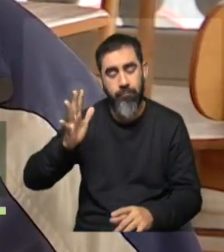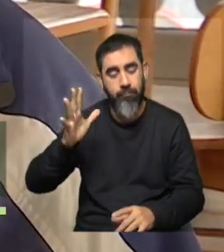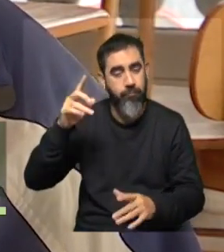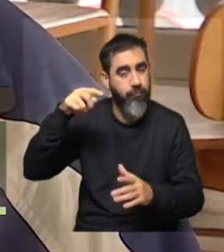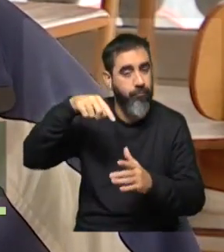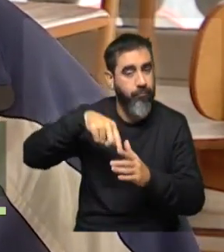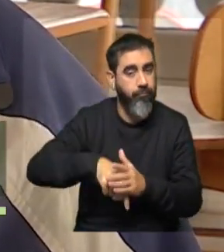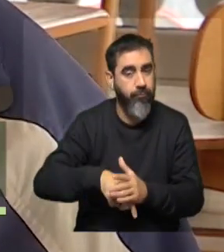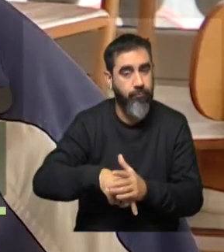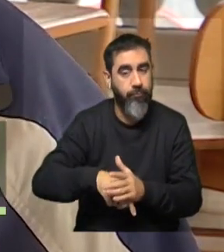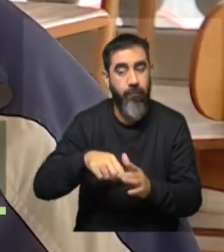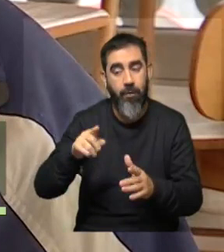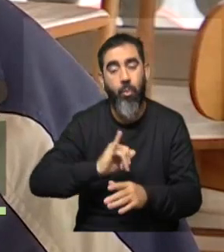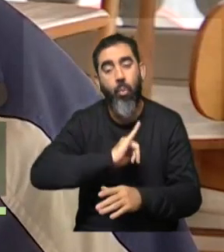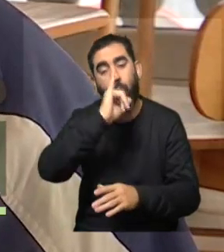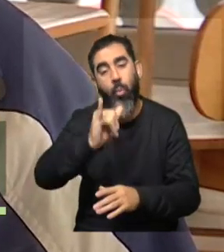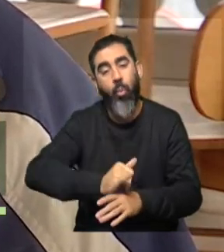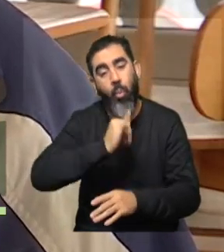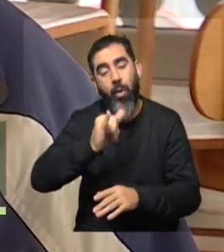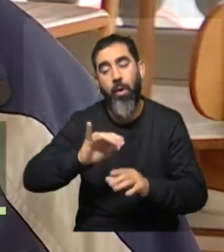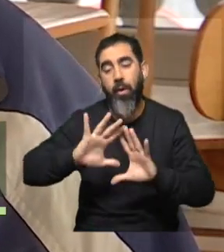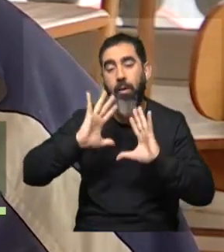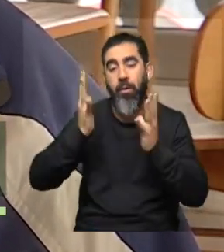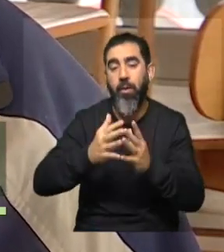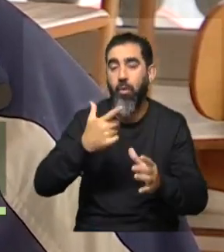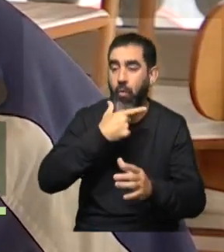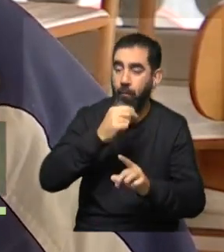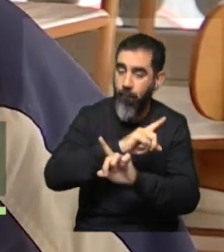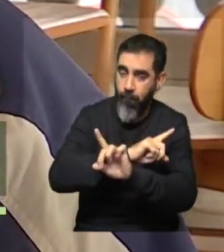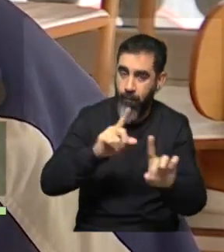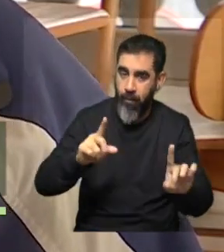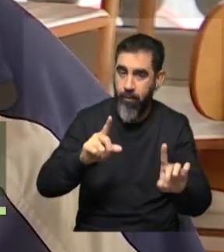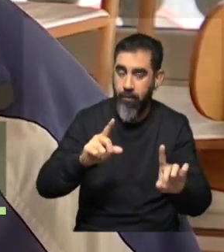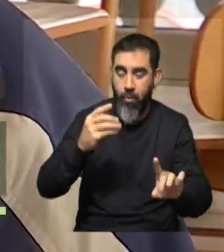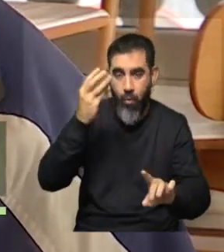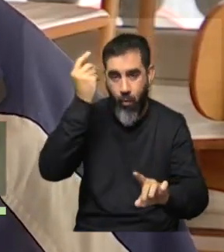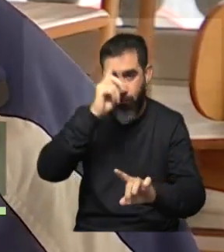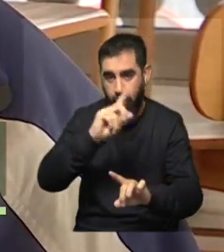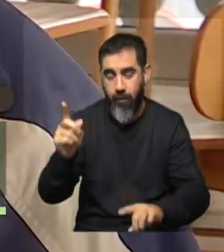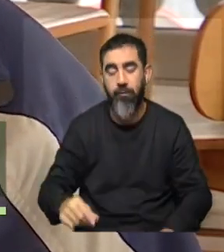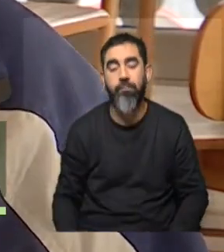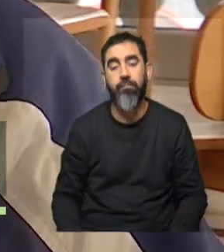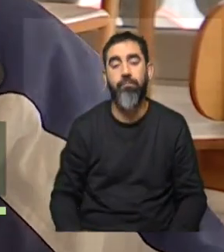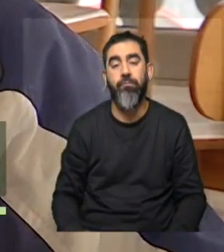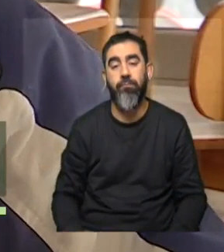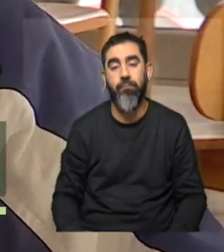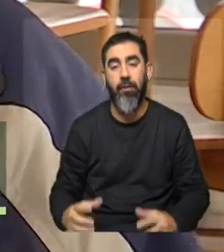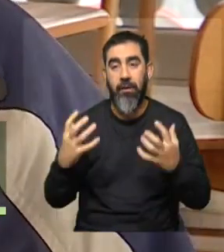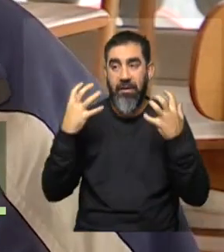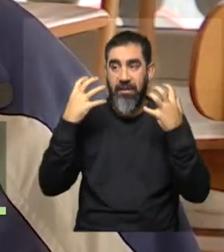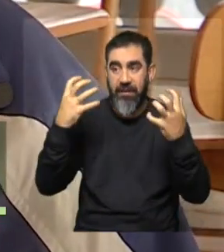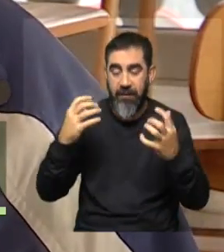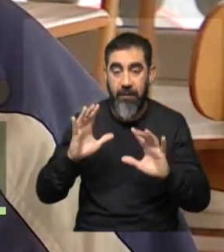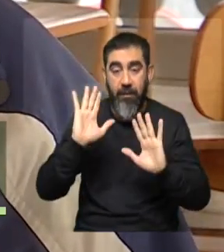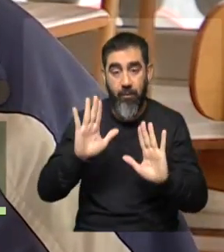no O sea lo que el mundo que él cuenta no es un mundo muy simple ni muy difícil de olvidar tampoco con el terror sobre todo